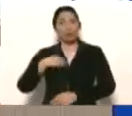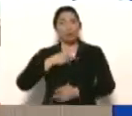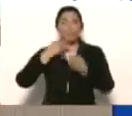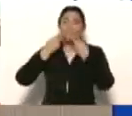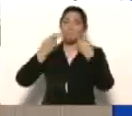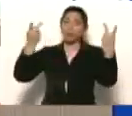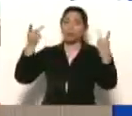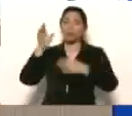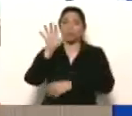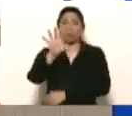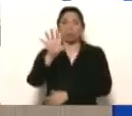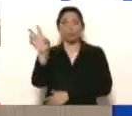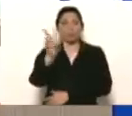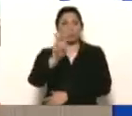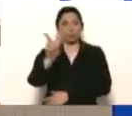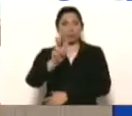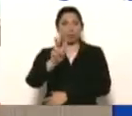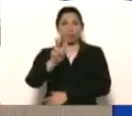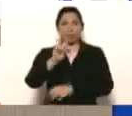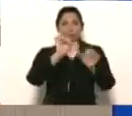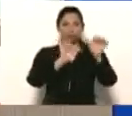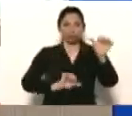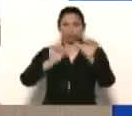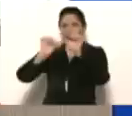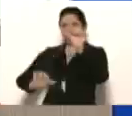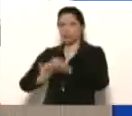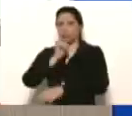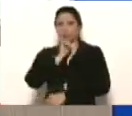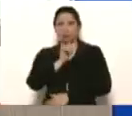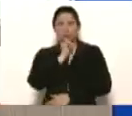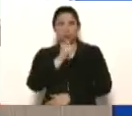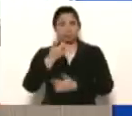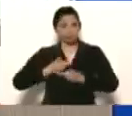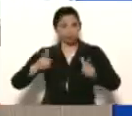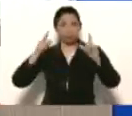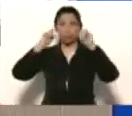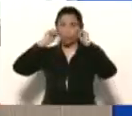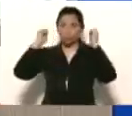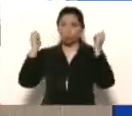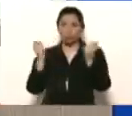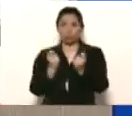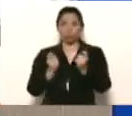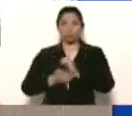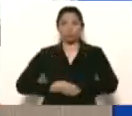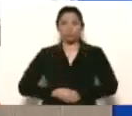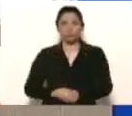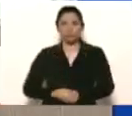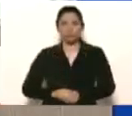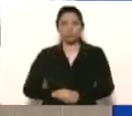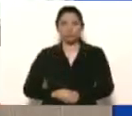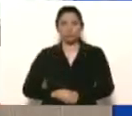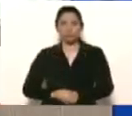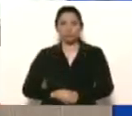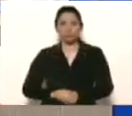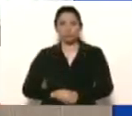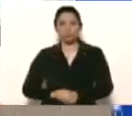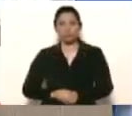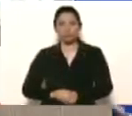al país a fin de rendir el boletín correspondientes voy a permitir sacarme el tapaboca